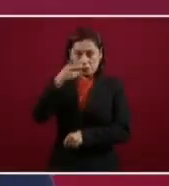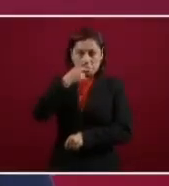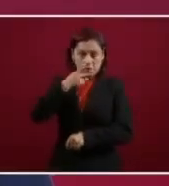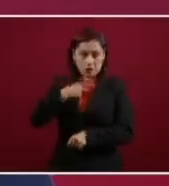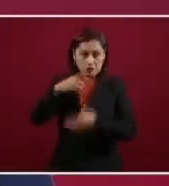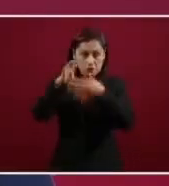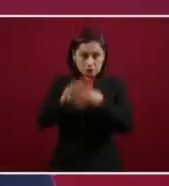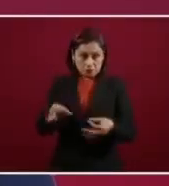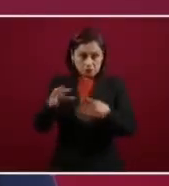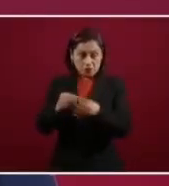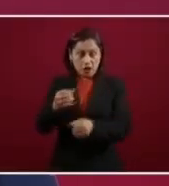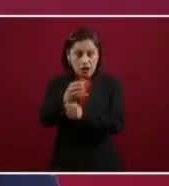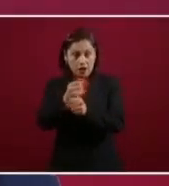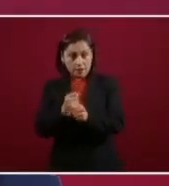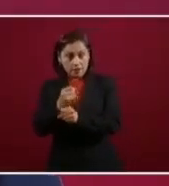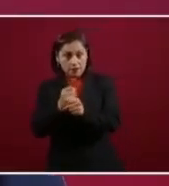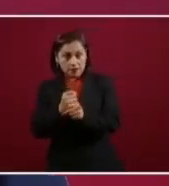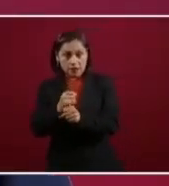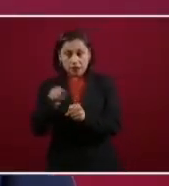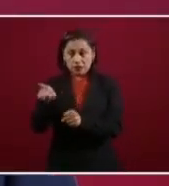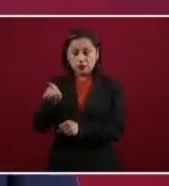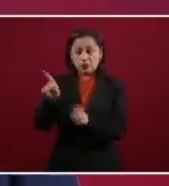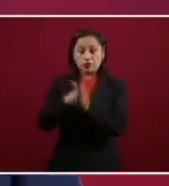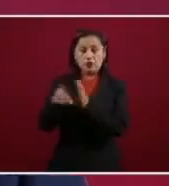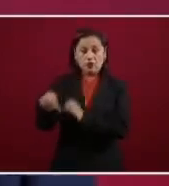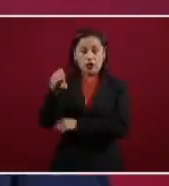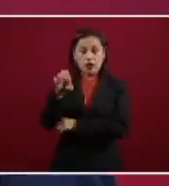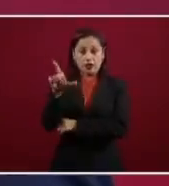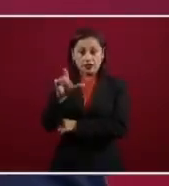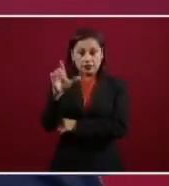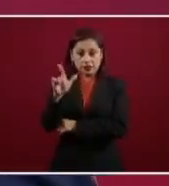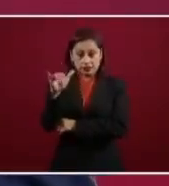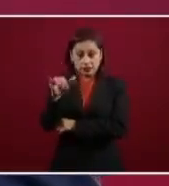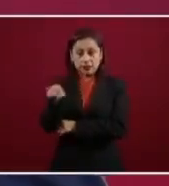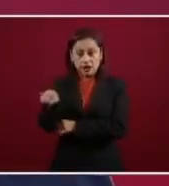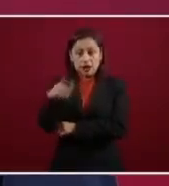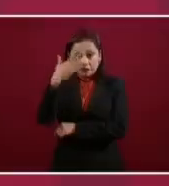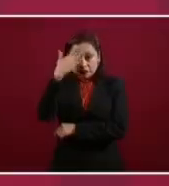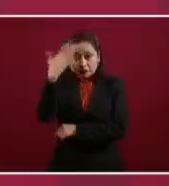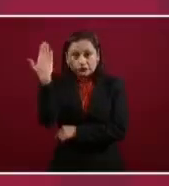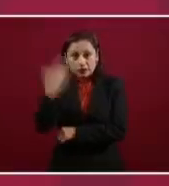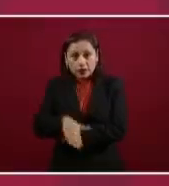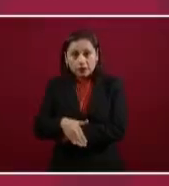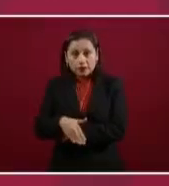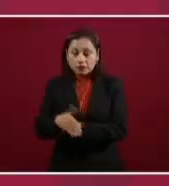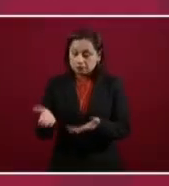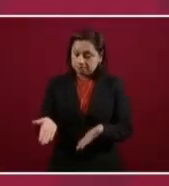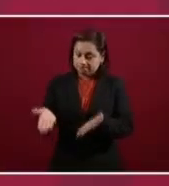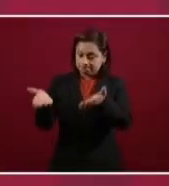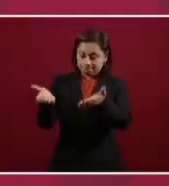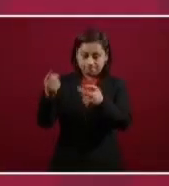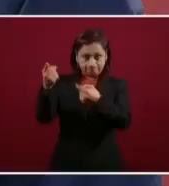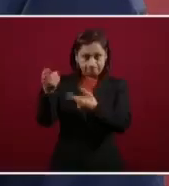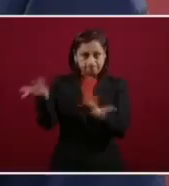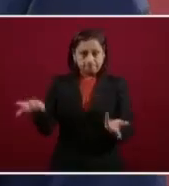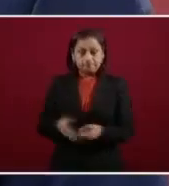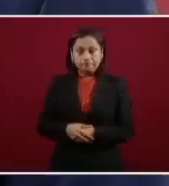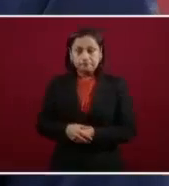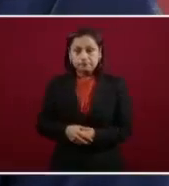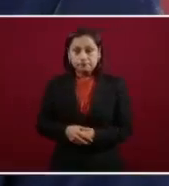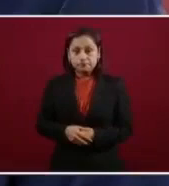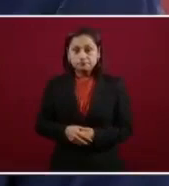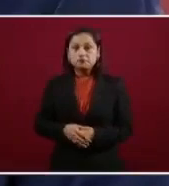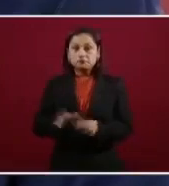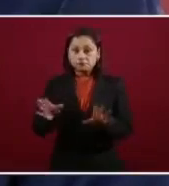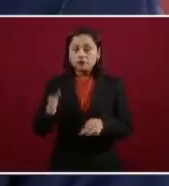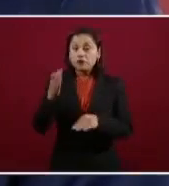investigación periodística del excelsior es adelante ya nos